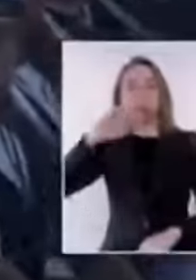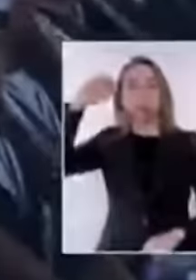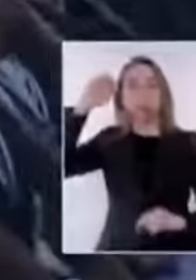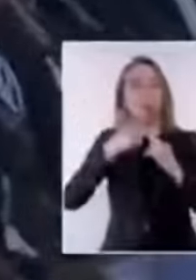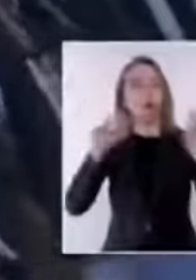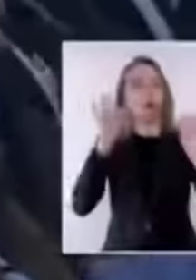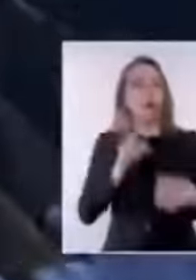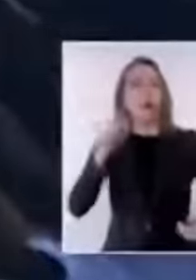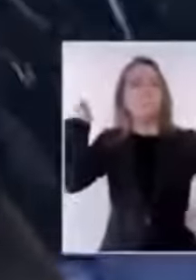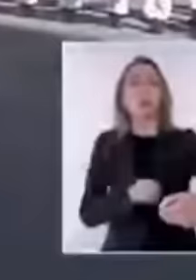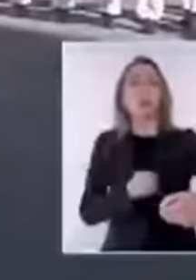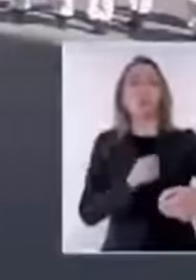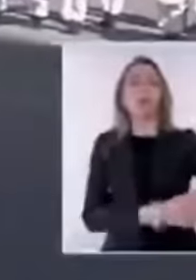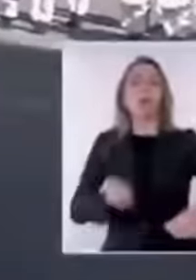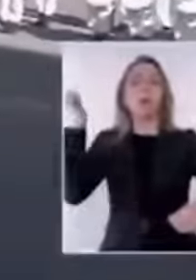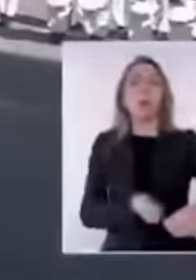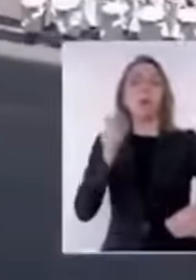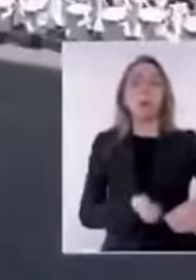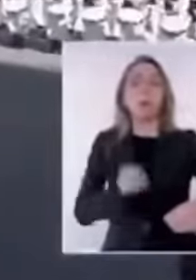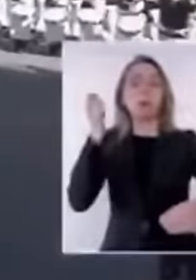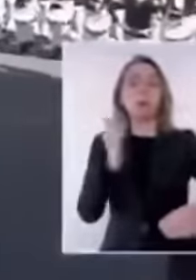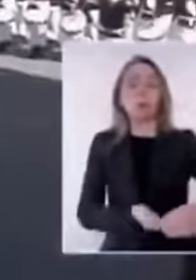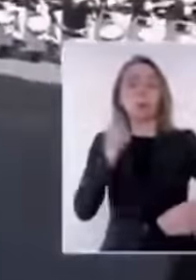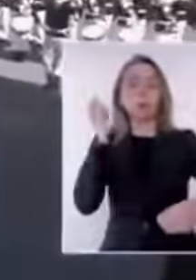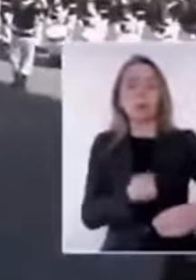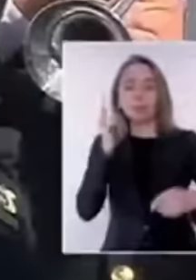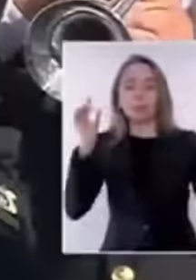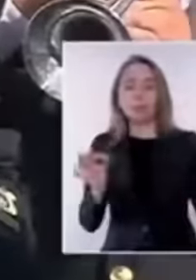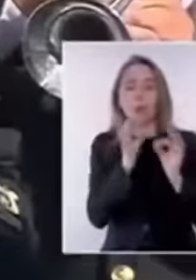que el locutor me manda un saludo ahí en pleno acto protocolar?